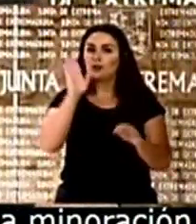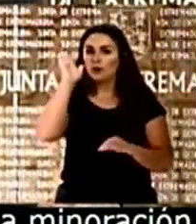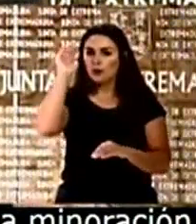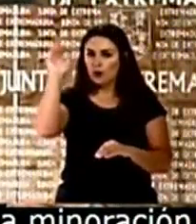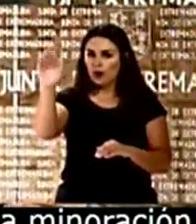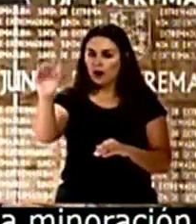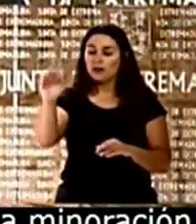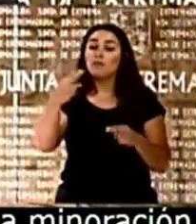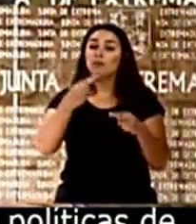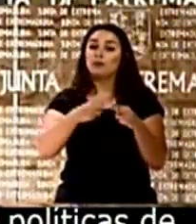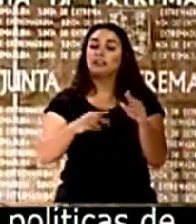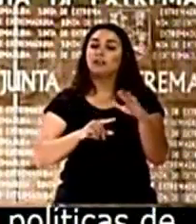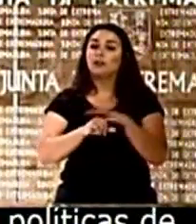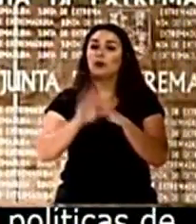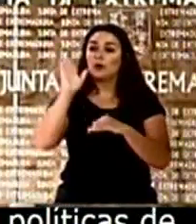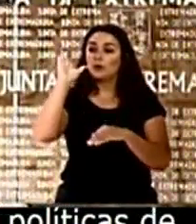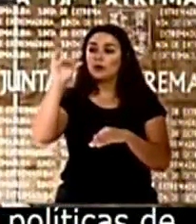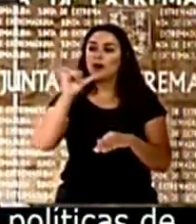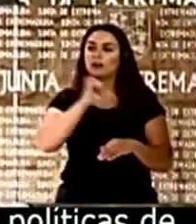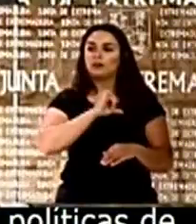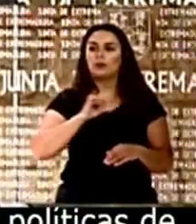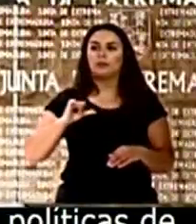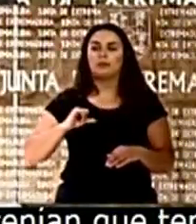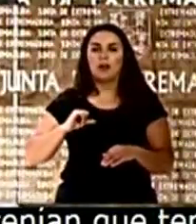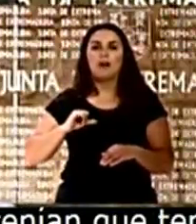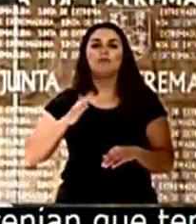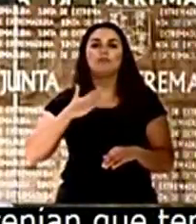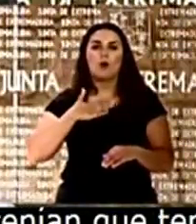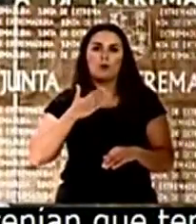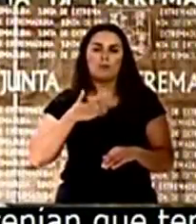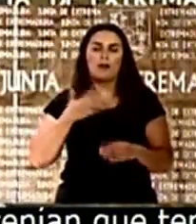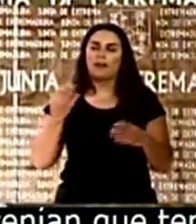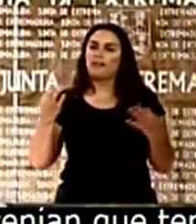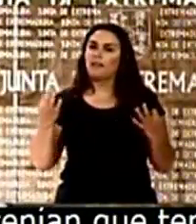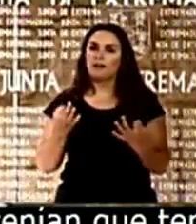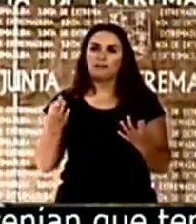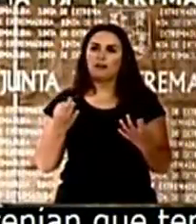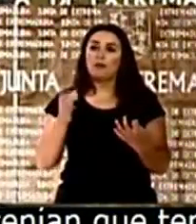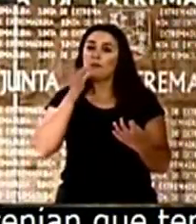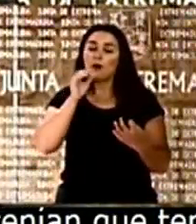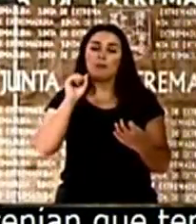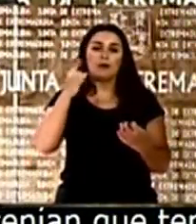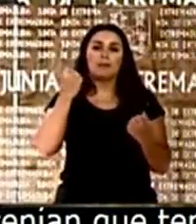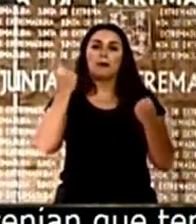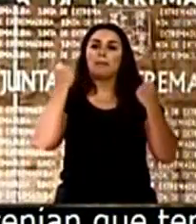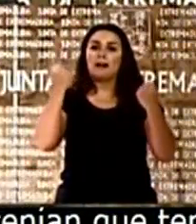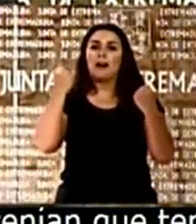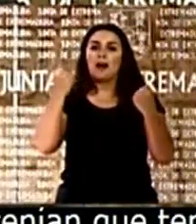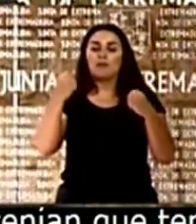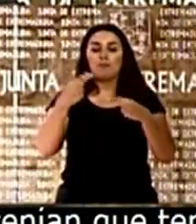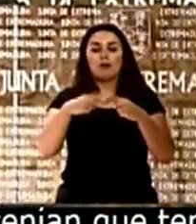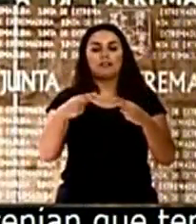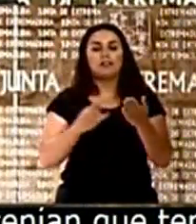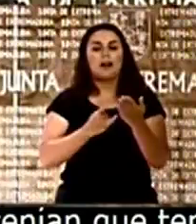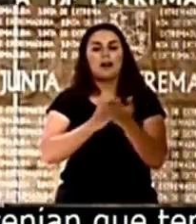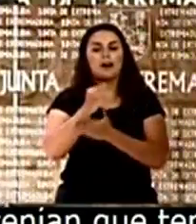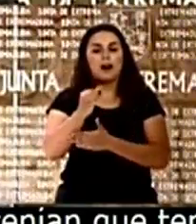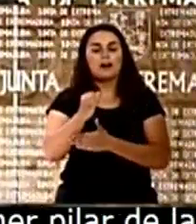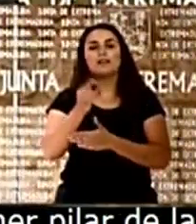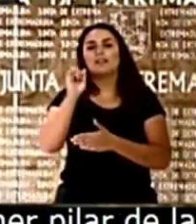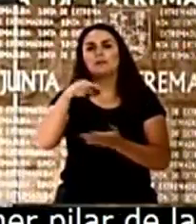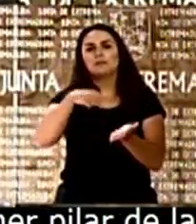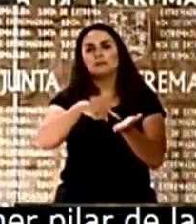políticas de desarrollo rural tenían que tener una autonomía propia dentro de lo que es el primer pilar de la política agraria comunitaria, y reivindicamos que